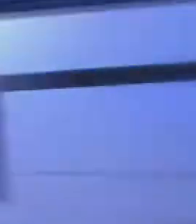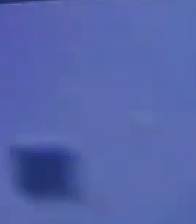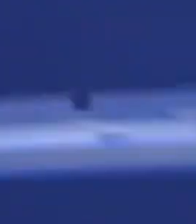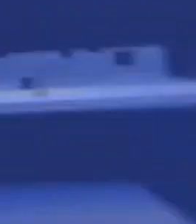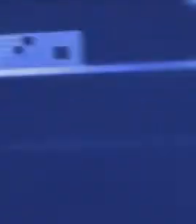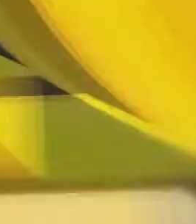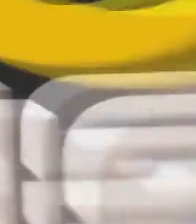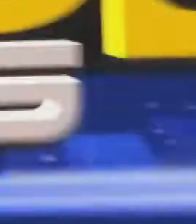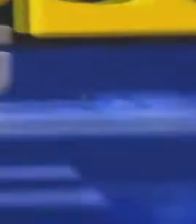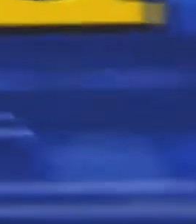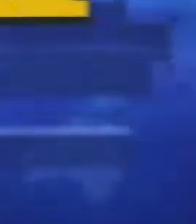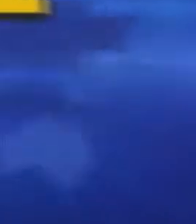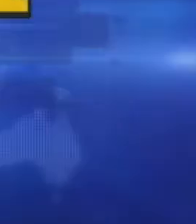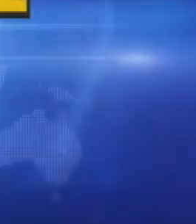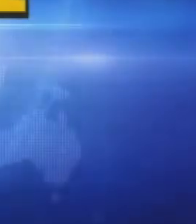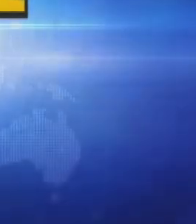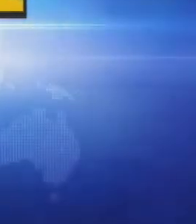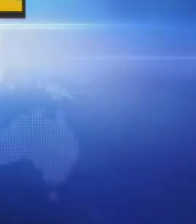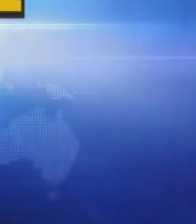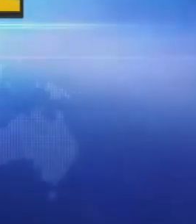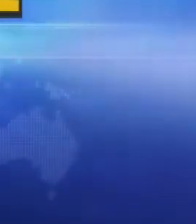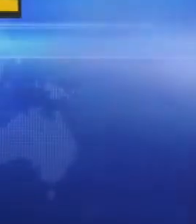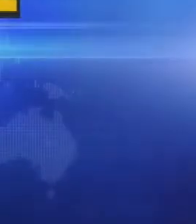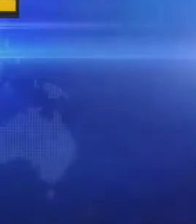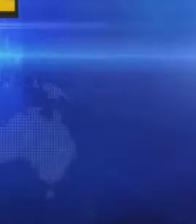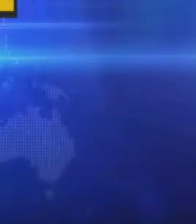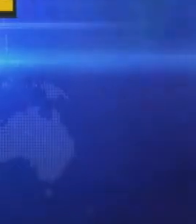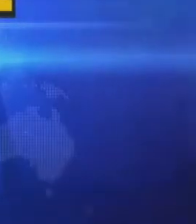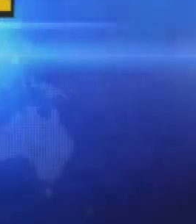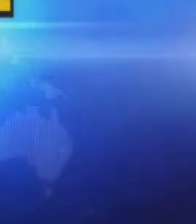Noticias, el noticiero que usted quiere ver.